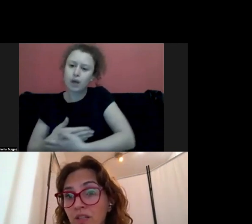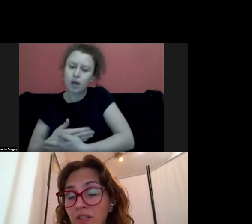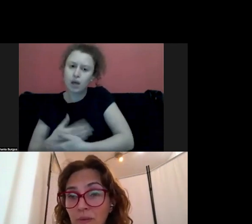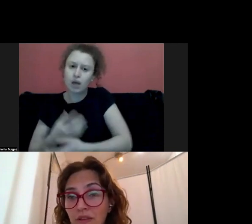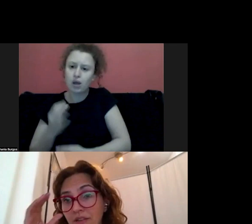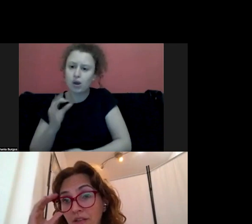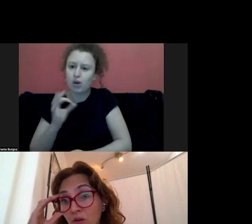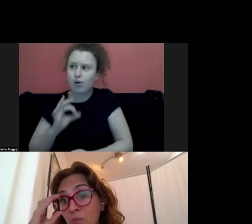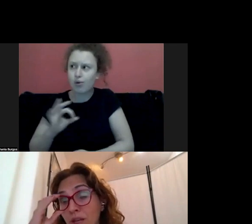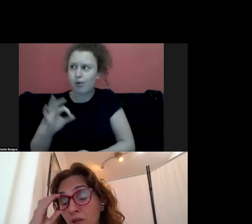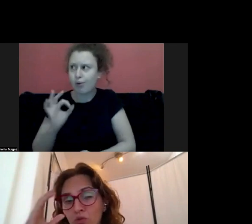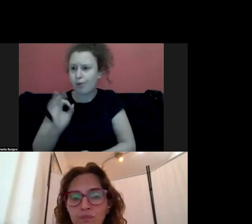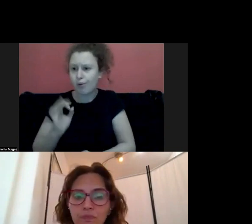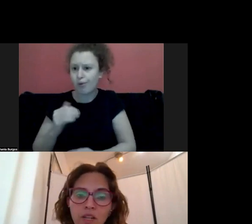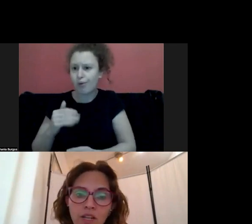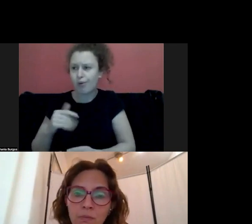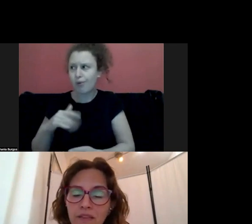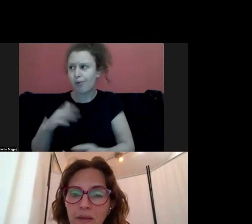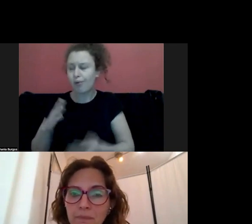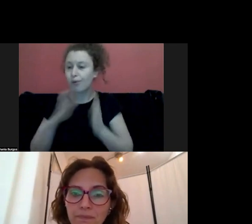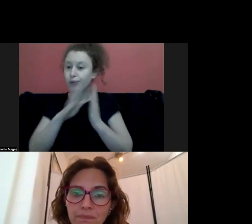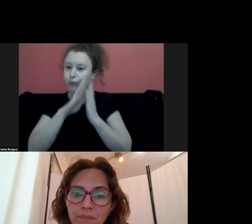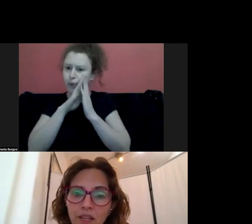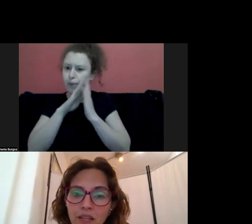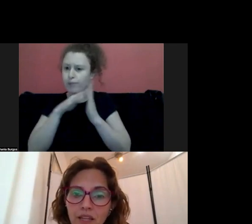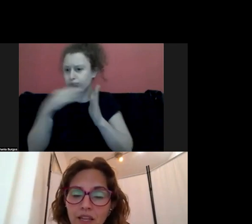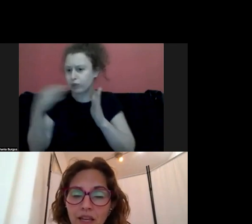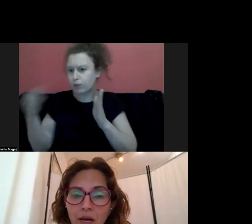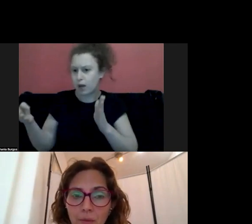sea más independiente o menos, realmente.